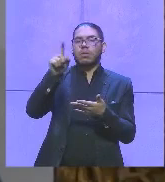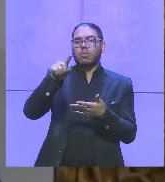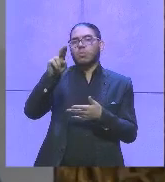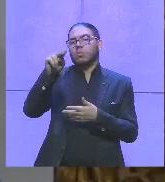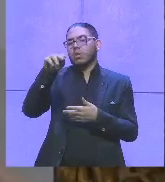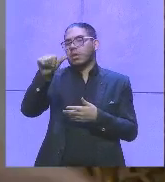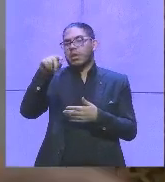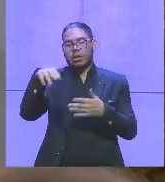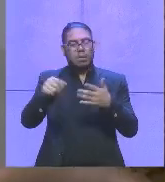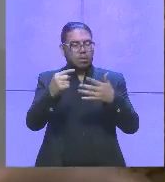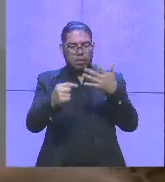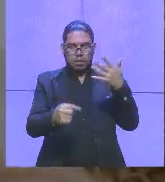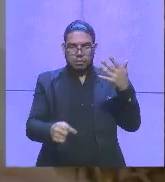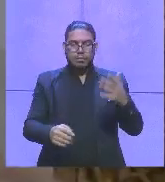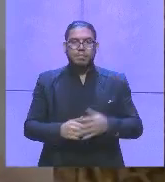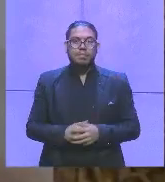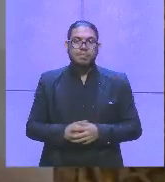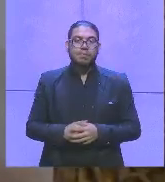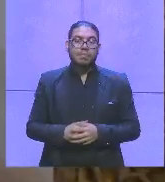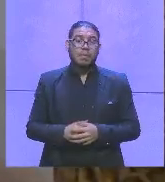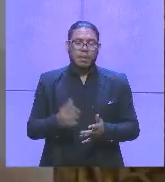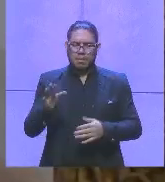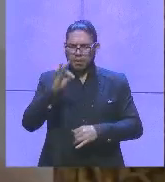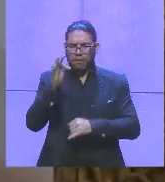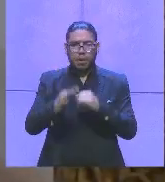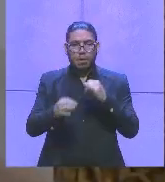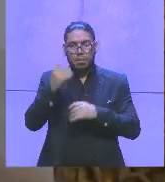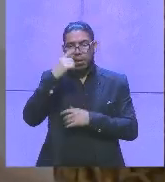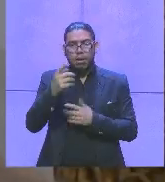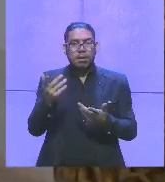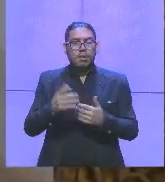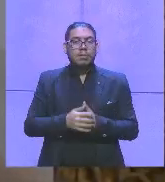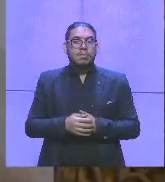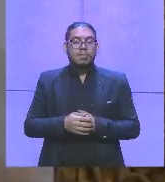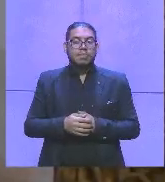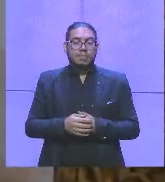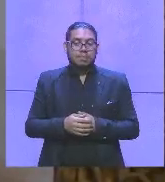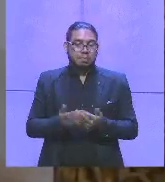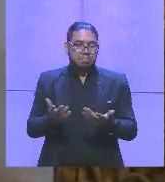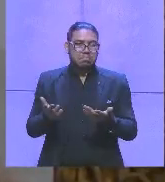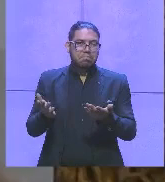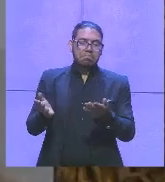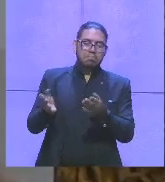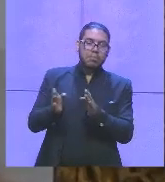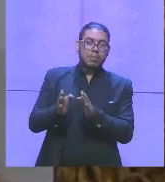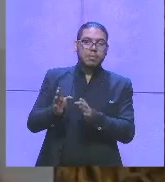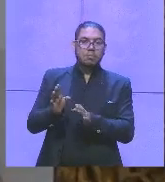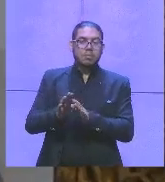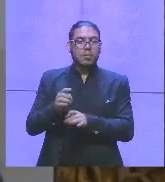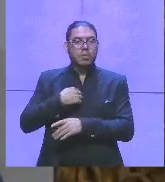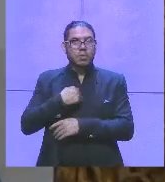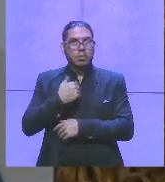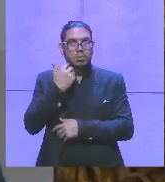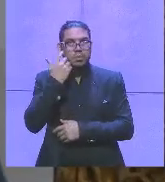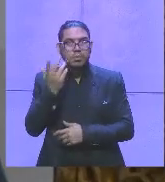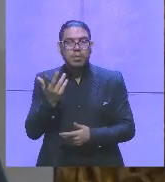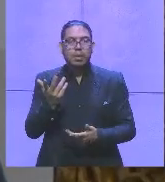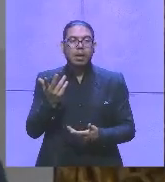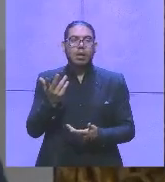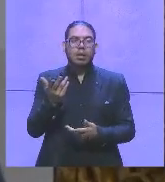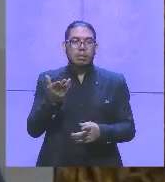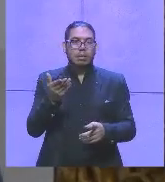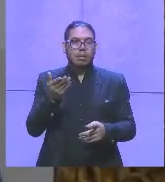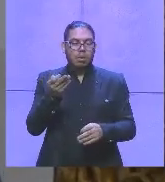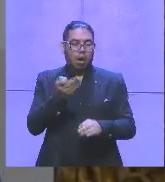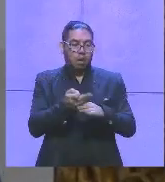Julio. Y finalmente, para cerrar, pues quisiera, como pues, a propósito de